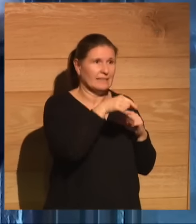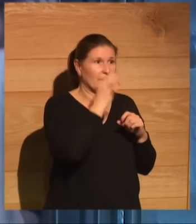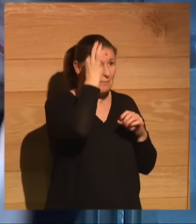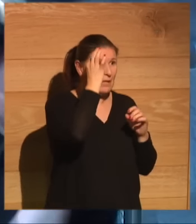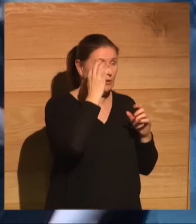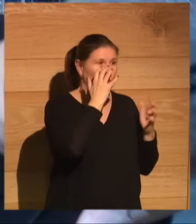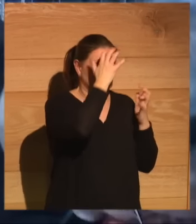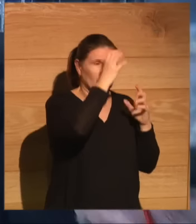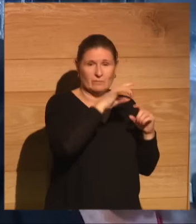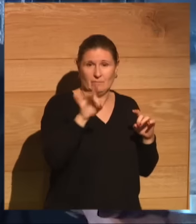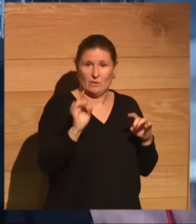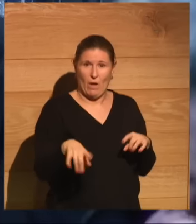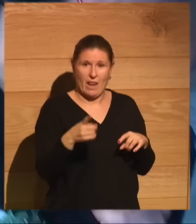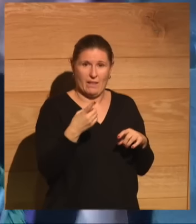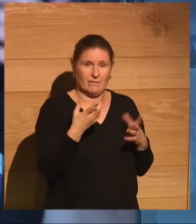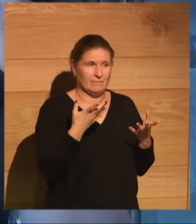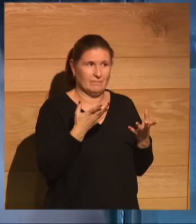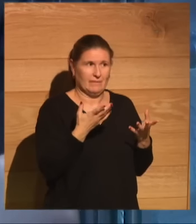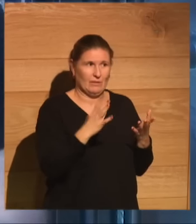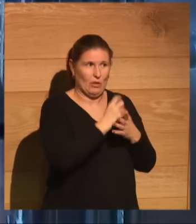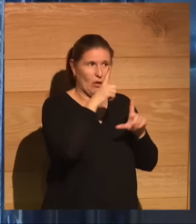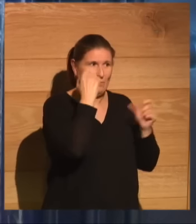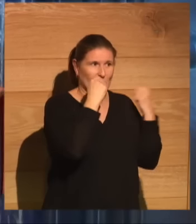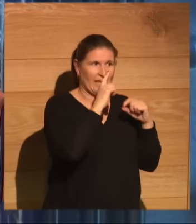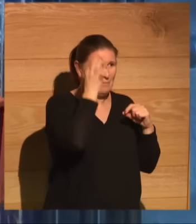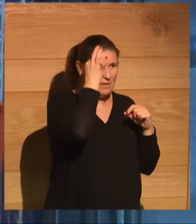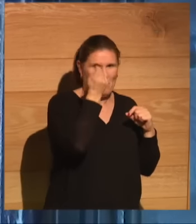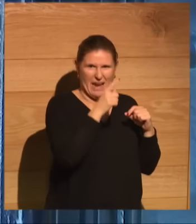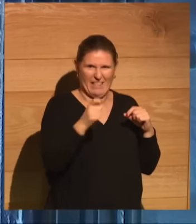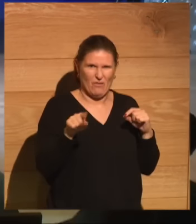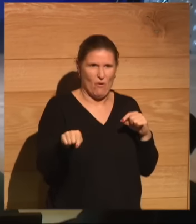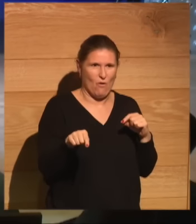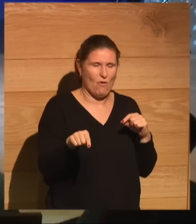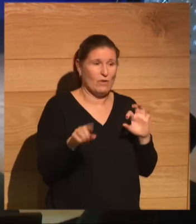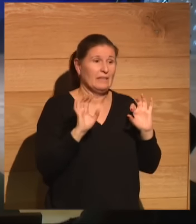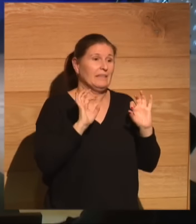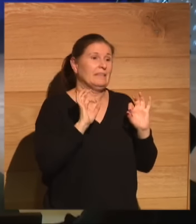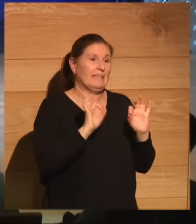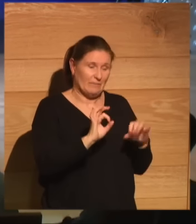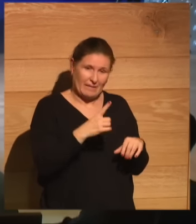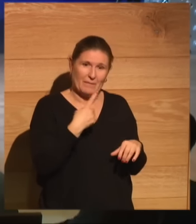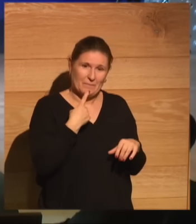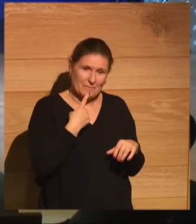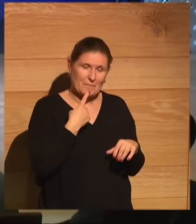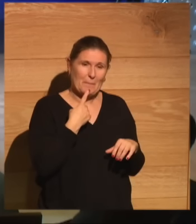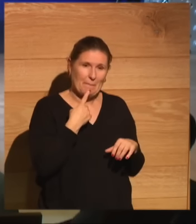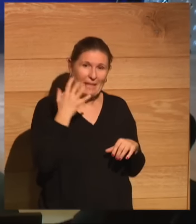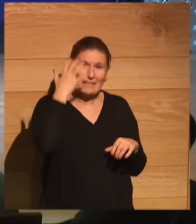casa. Sí, hombre. Esto en Tim Burton por Rupert lo cuenta...